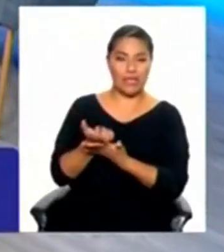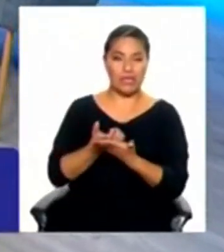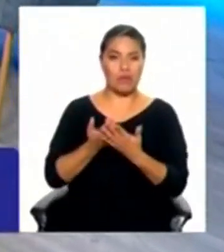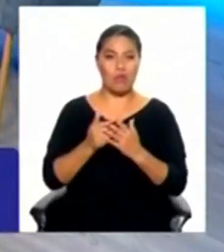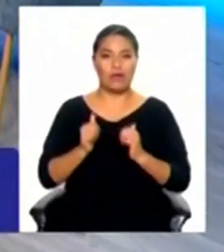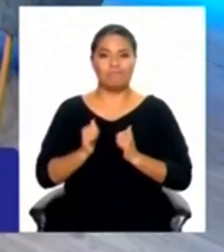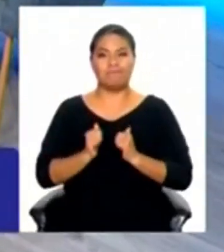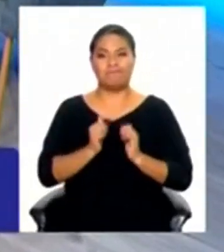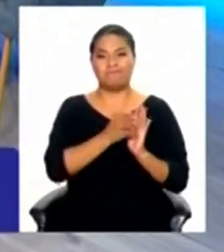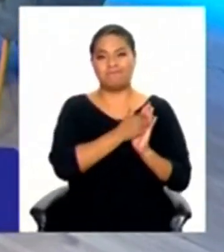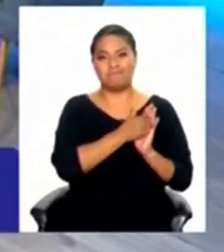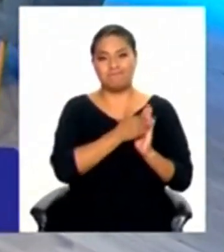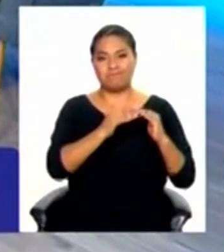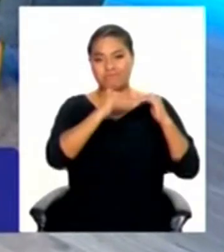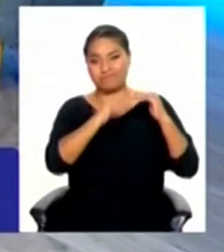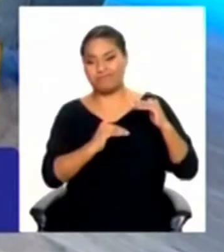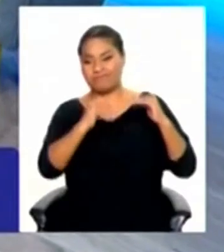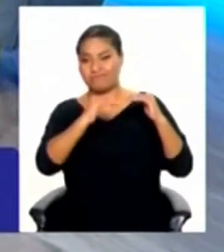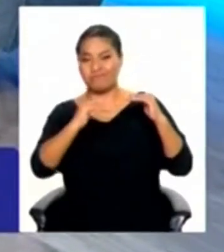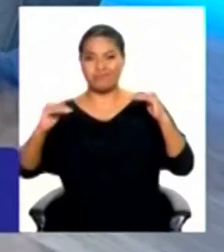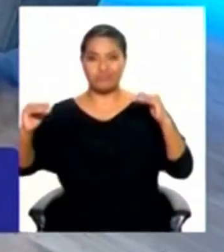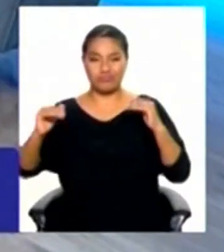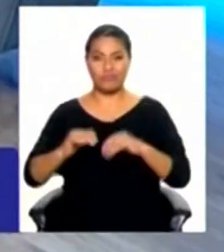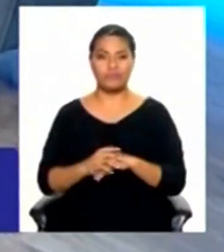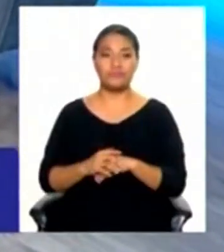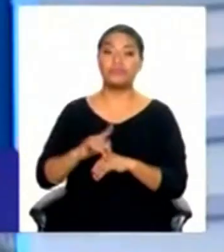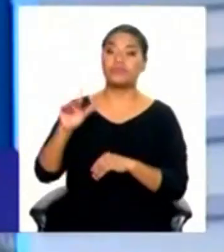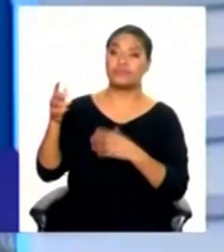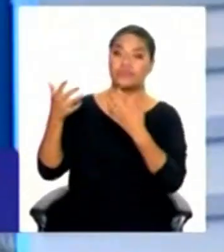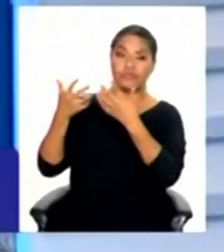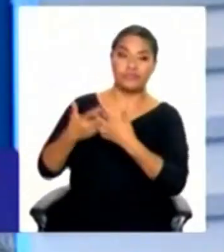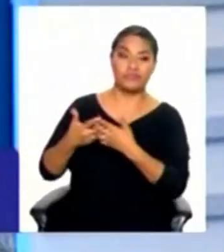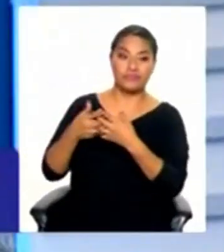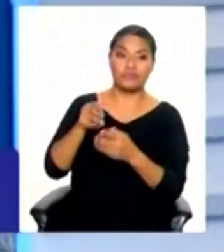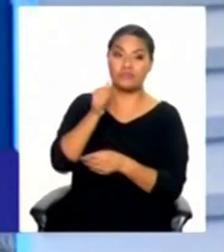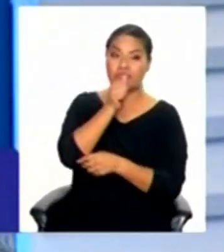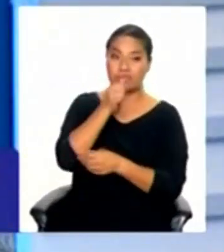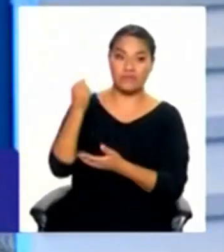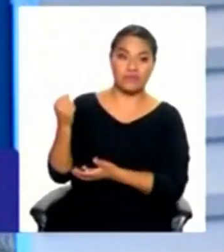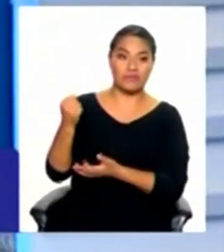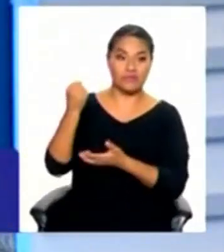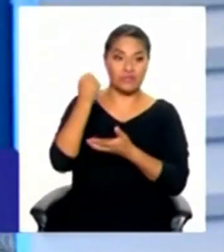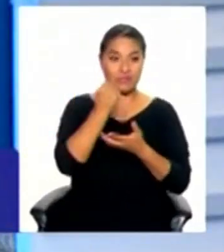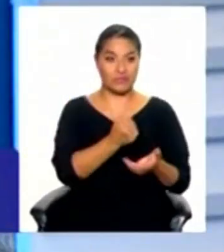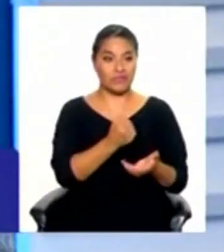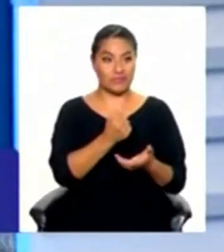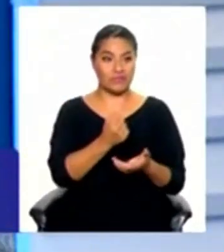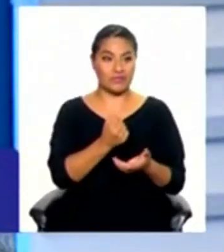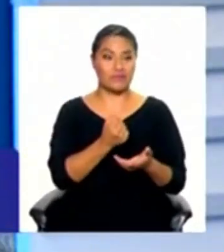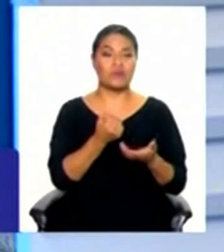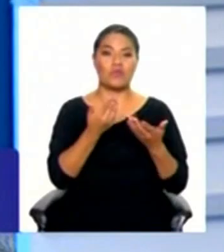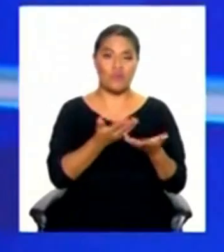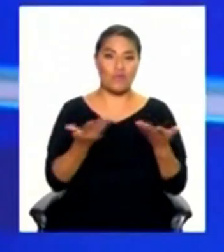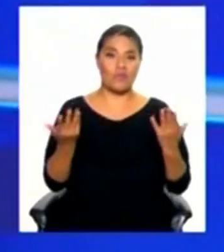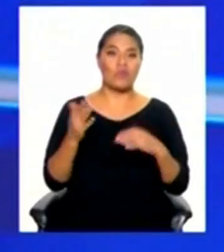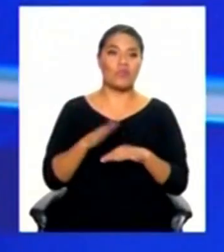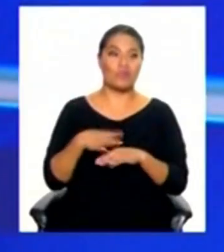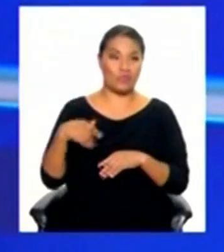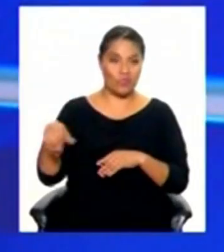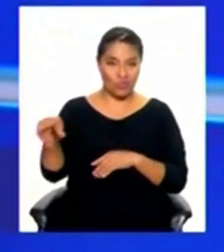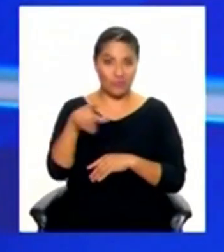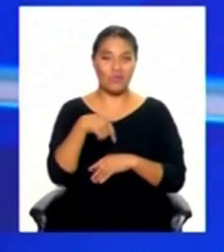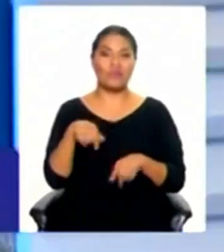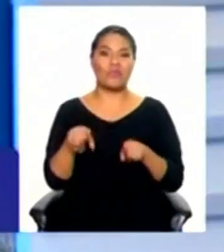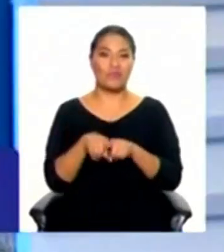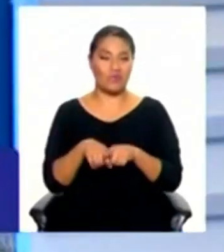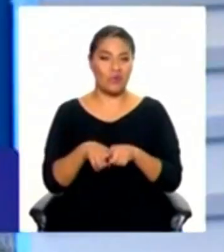no y la inversión privada es fundamental en este caso porque hay que decir las cosas como son una economía se mueve básicamente por ese nivel de